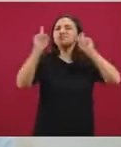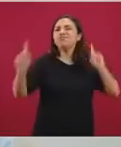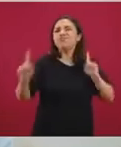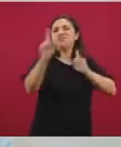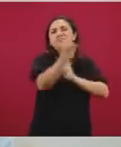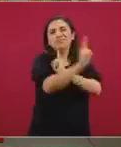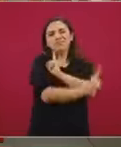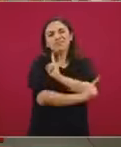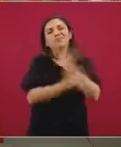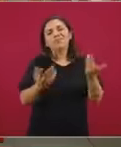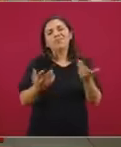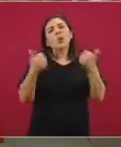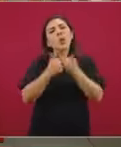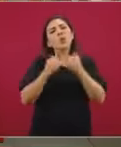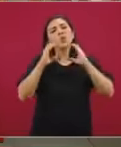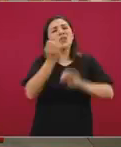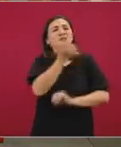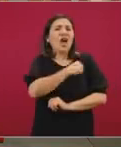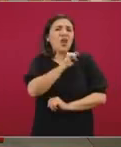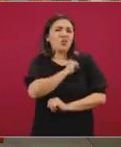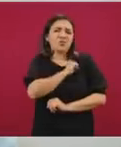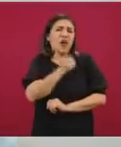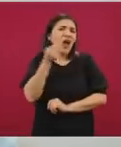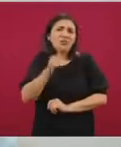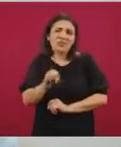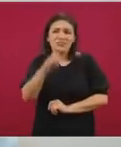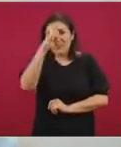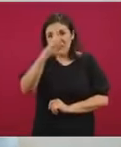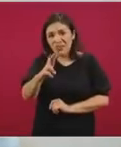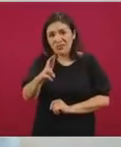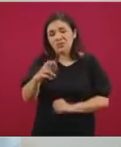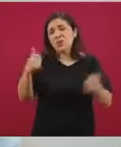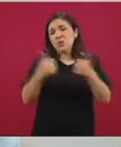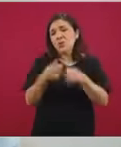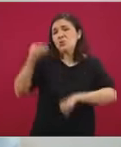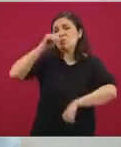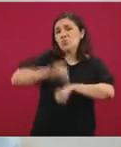y conservemos todas las medidas de salud que nos